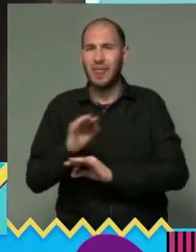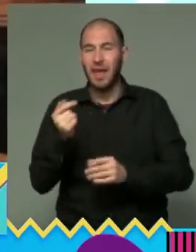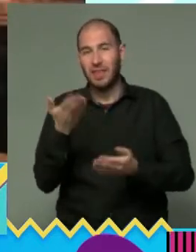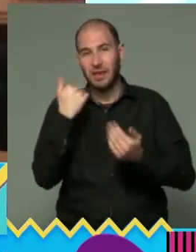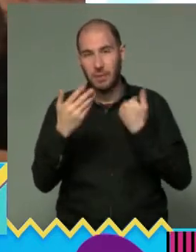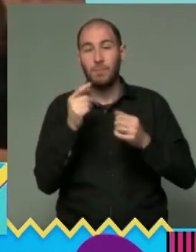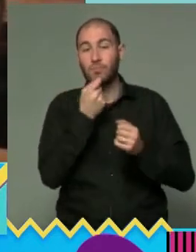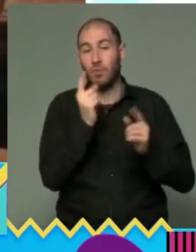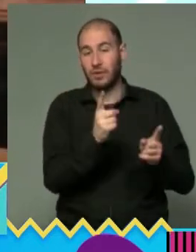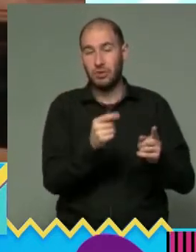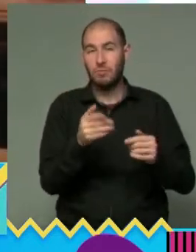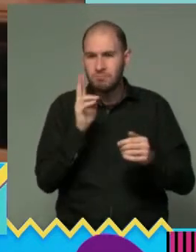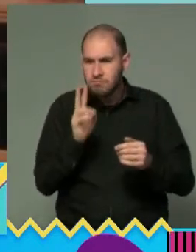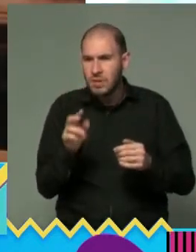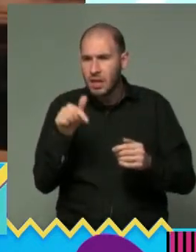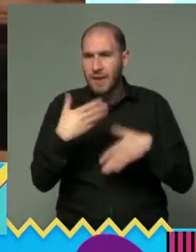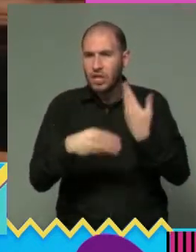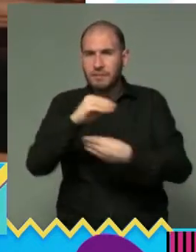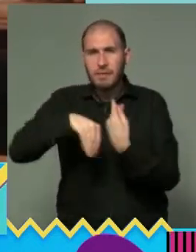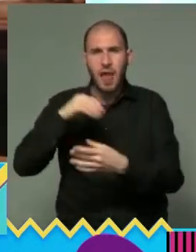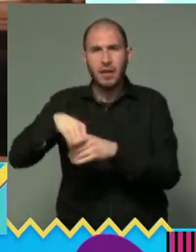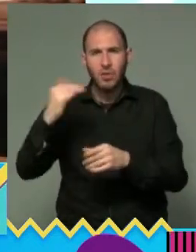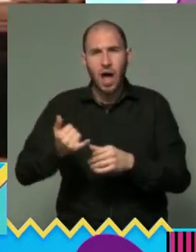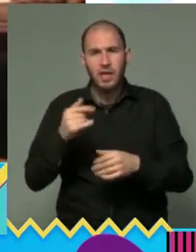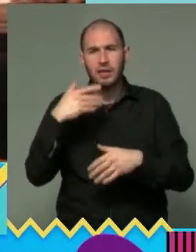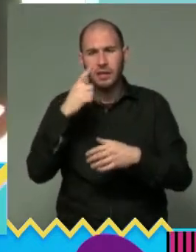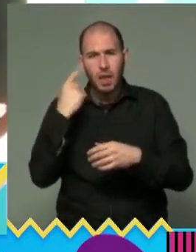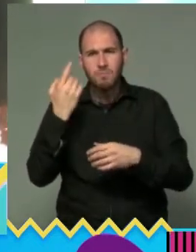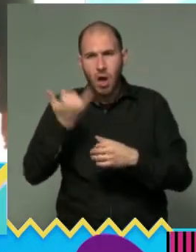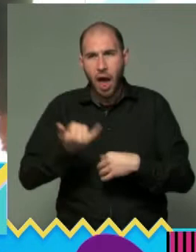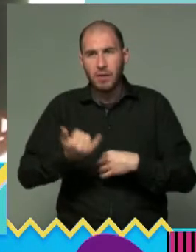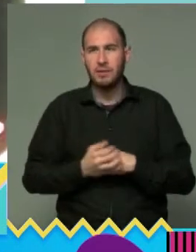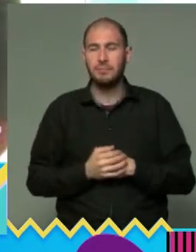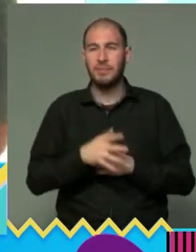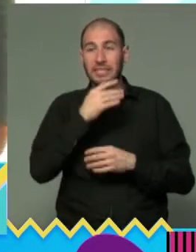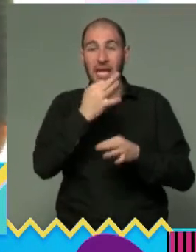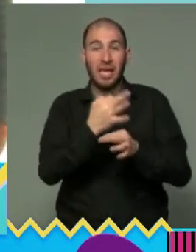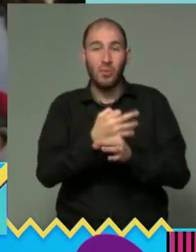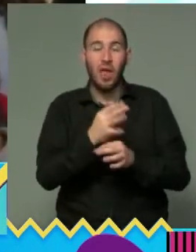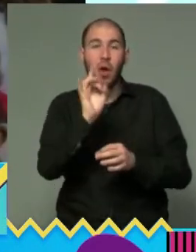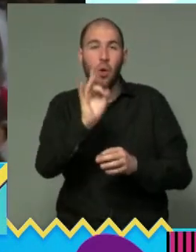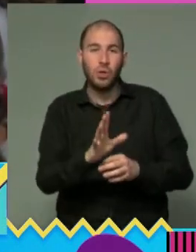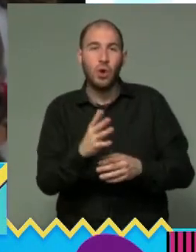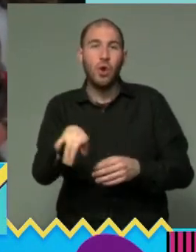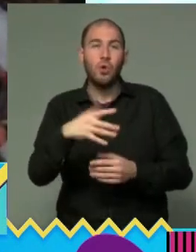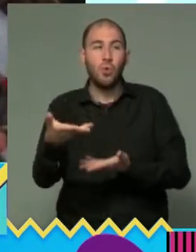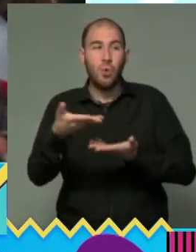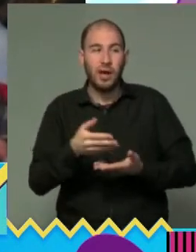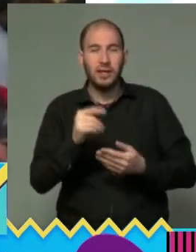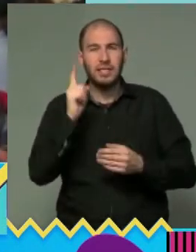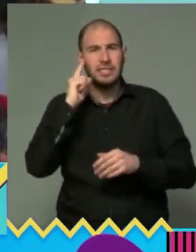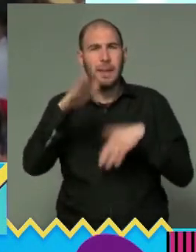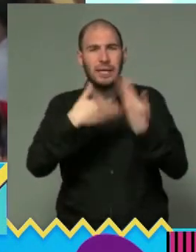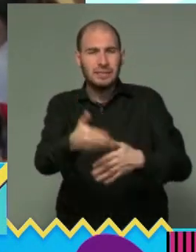Un docente ve un chico que hay violencia intrafamiliar, que se ha agredido. Creemos que la escuela no es nada más un lugar en donde se